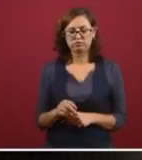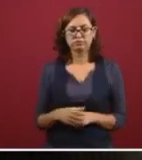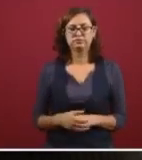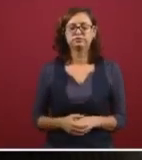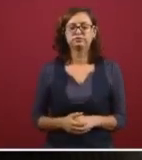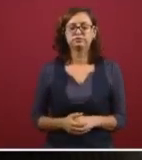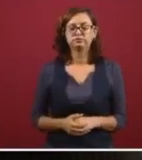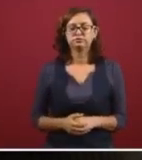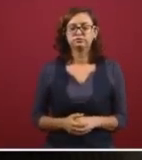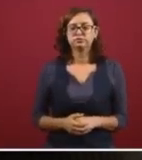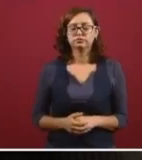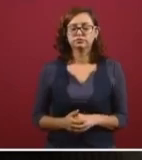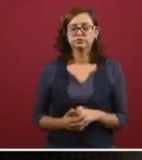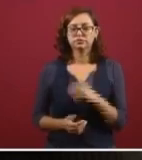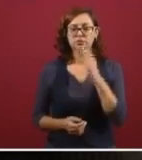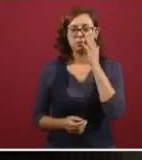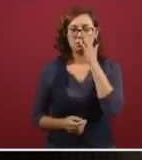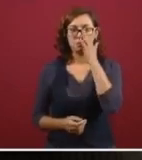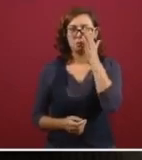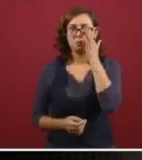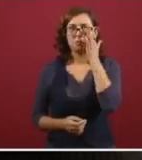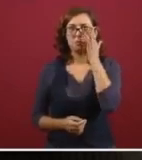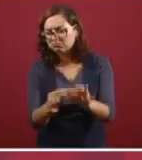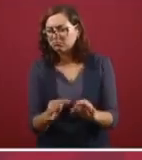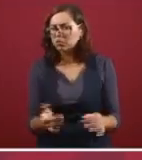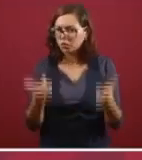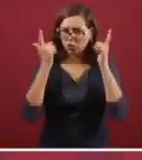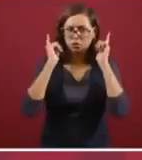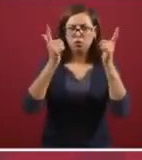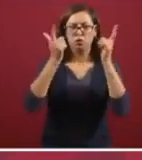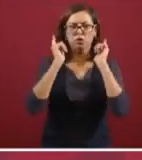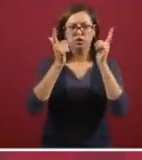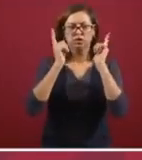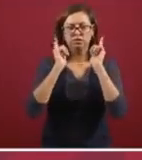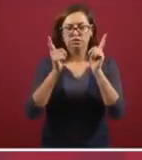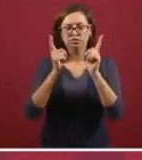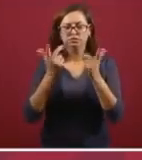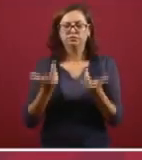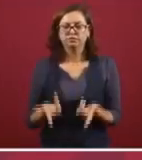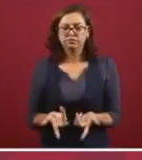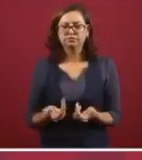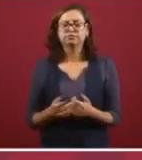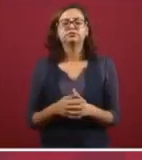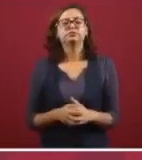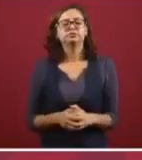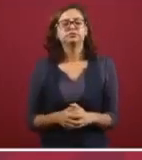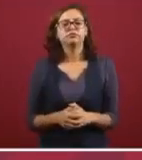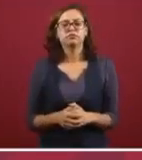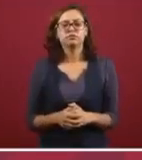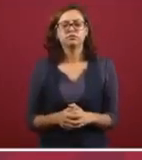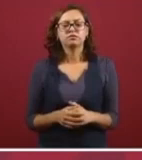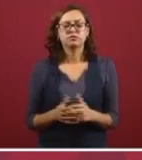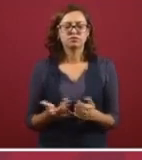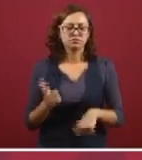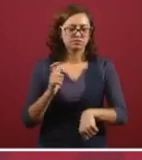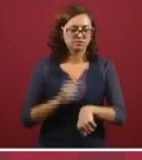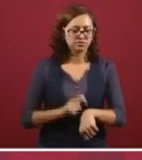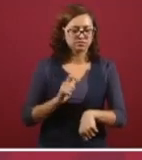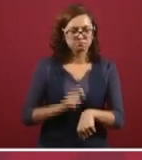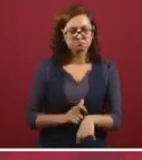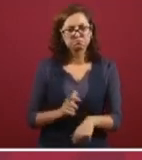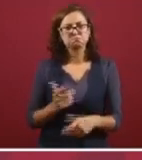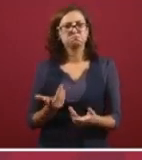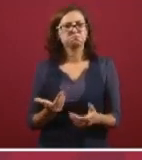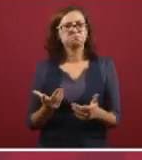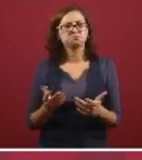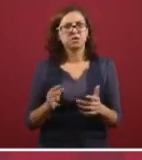los amparos interpuestos en torno al aeropuerto de Santa Lucía, luego de que ayer un juez concedió una suspensión definitiva que detiene la construcción de la obra